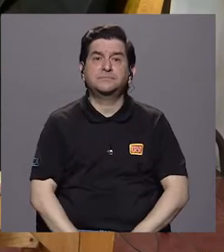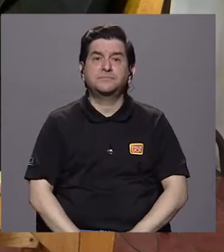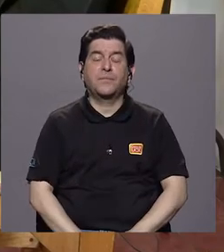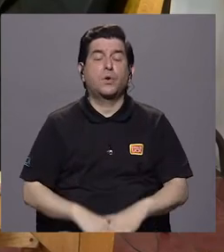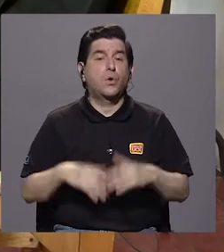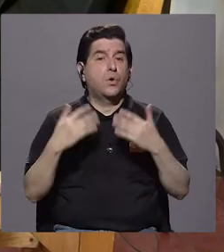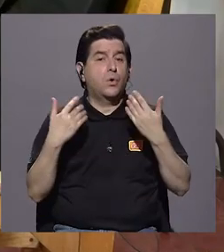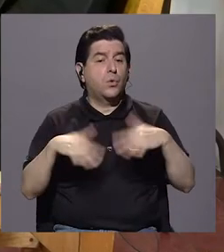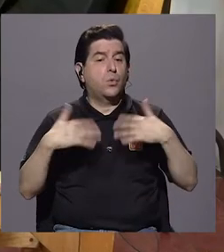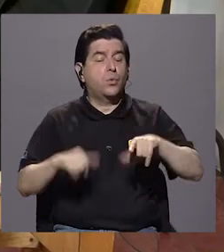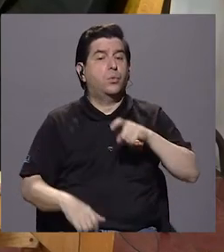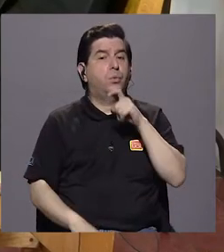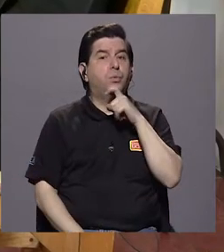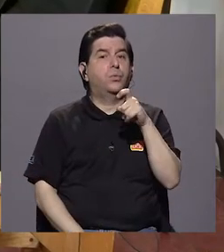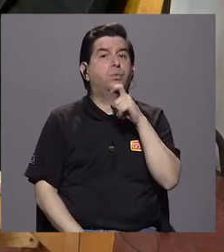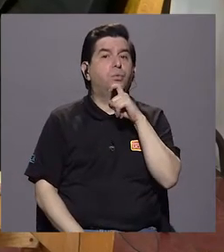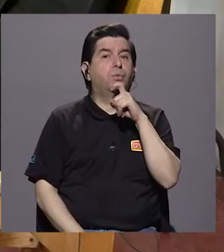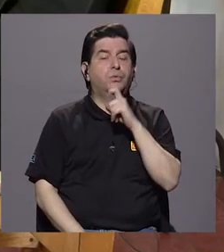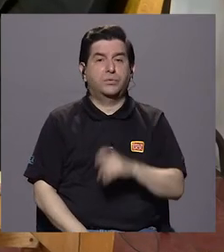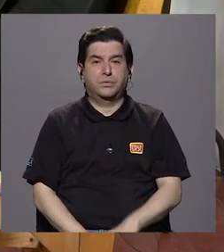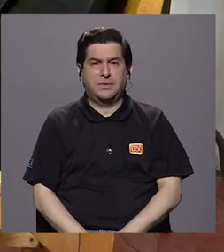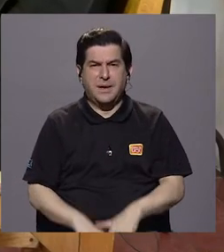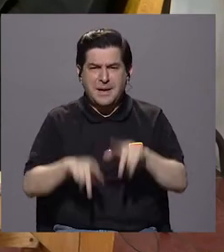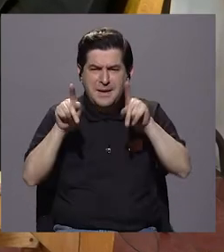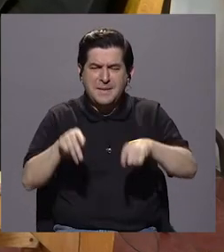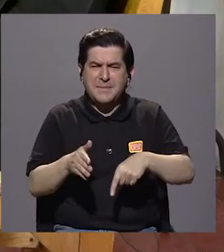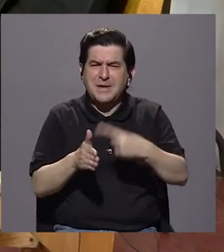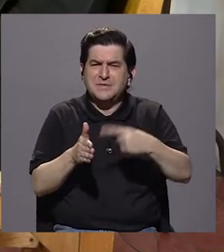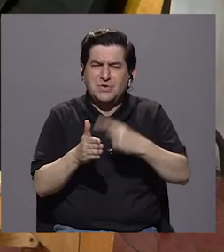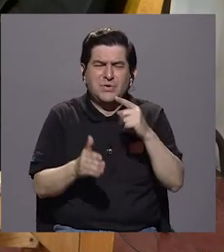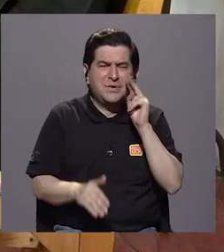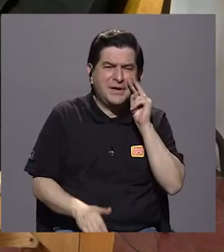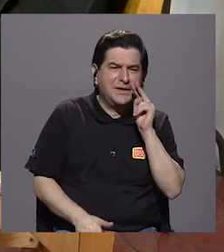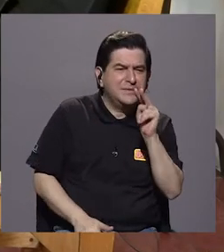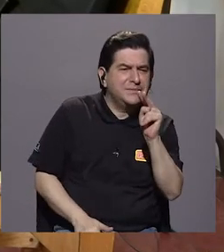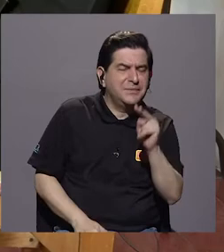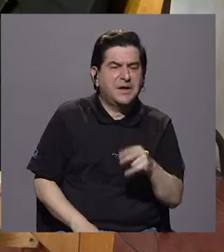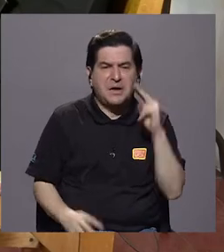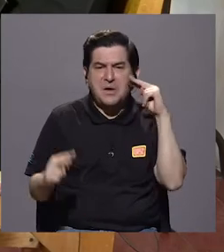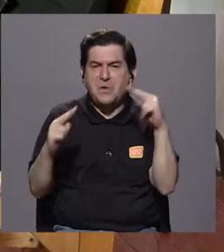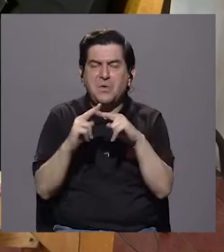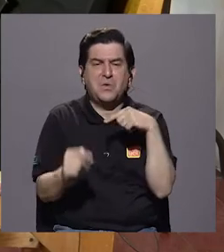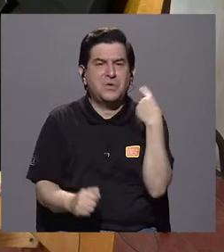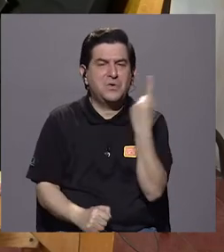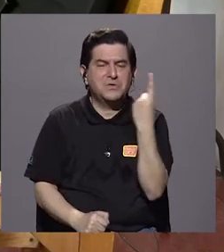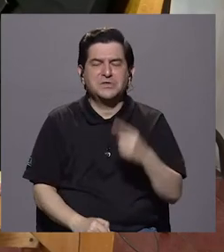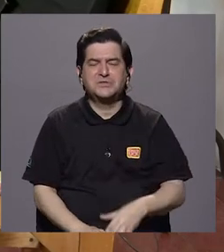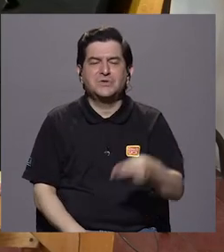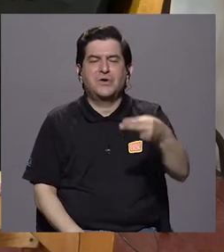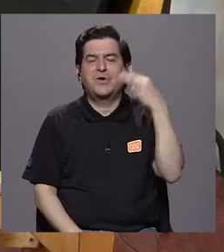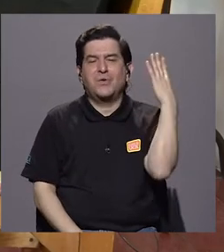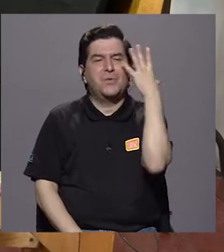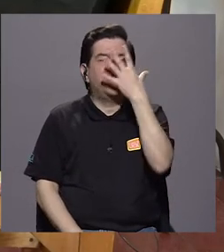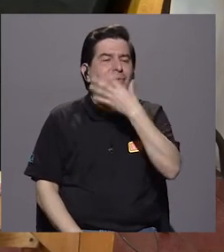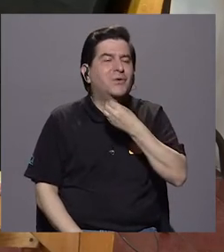Híjole, qué difícil, sí. Es que la gente a veces ve y conoce solo la historia bonita de cuando